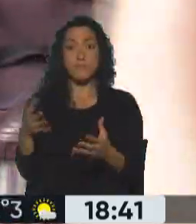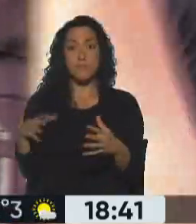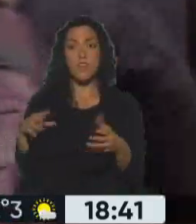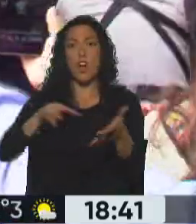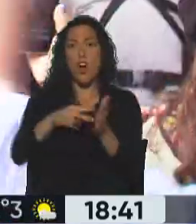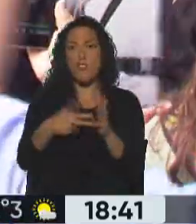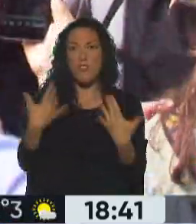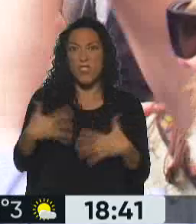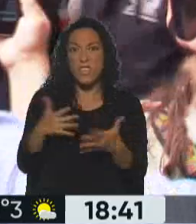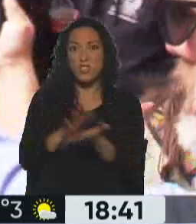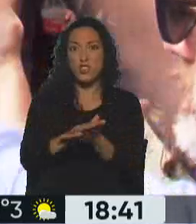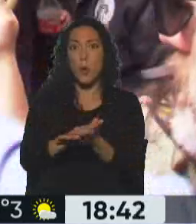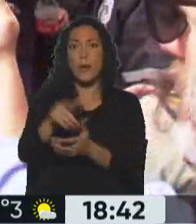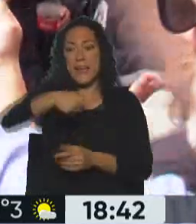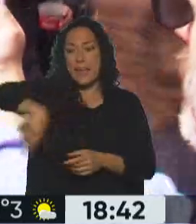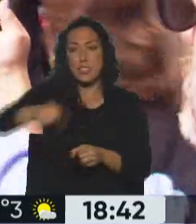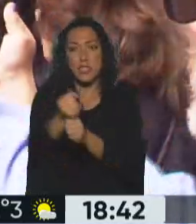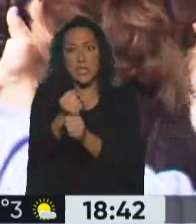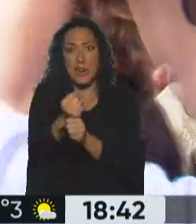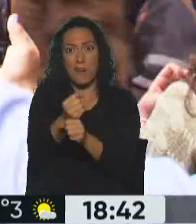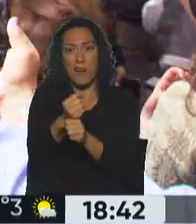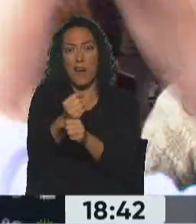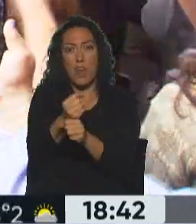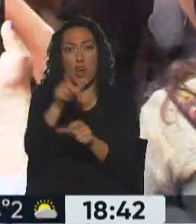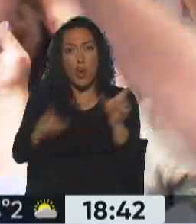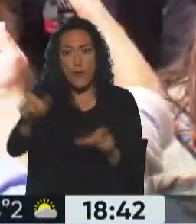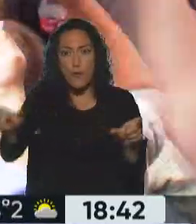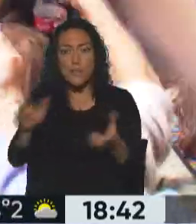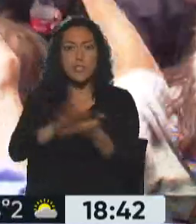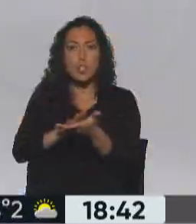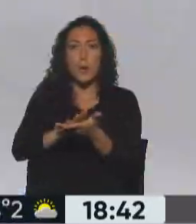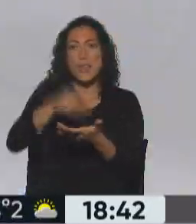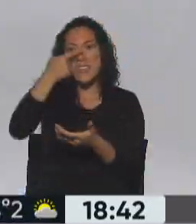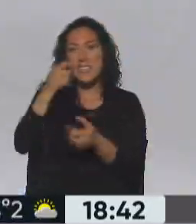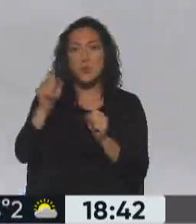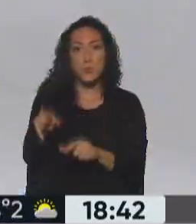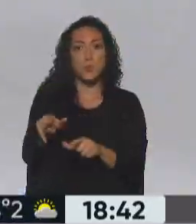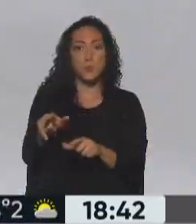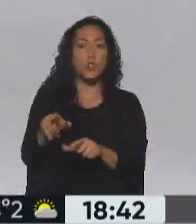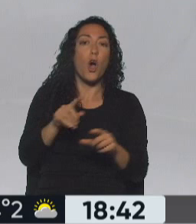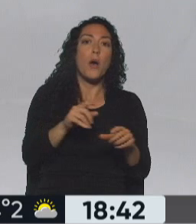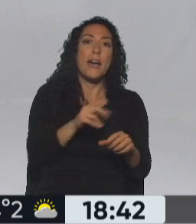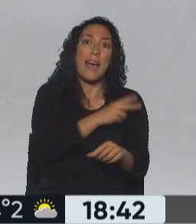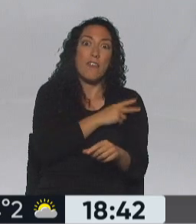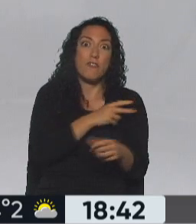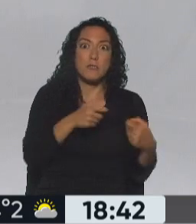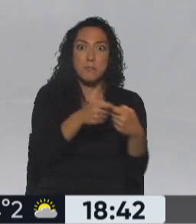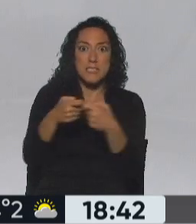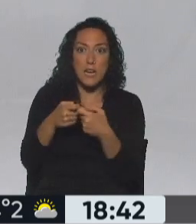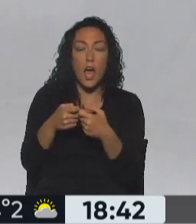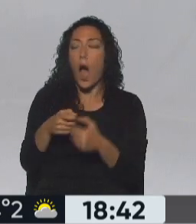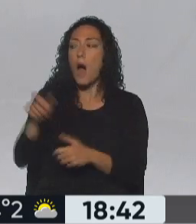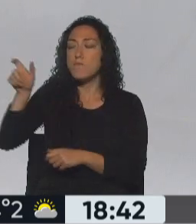los intereses de la parte patronal con los legítimos intereses de los trabajadores, bueno, Esper es uno de los tantos que